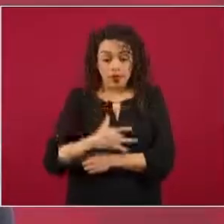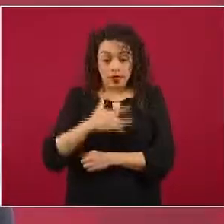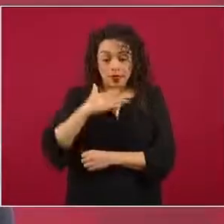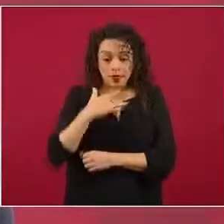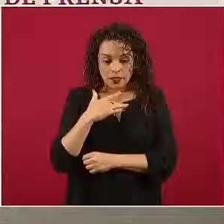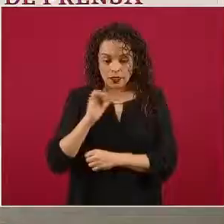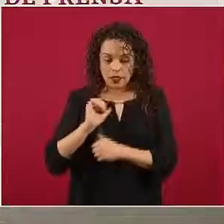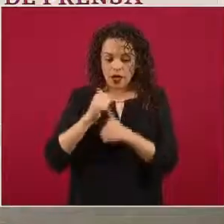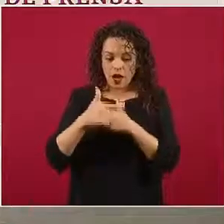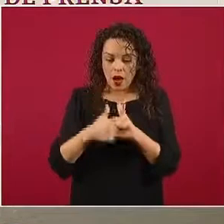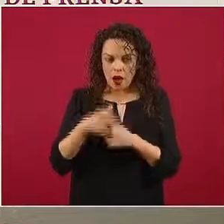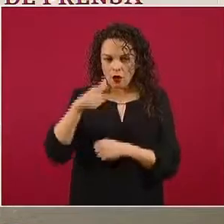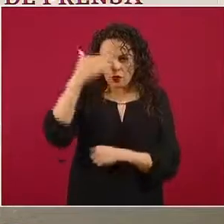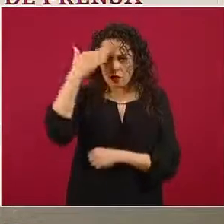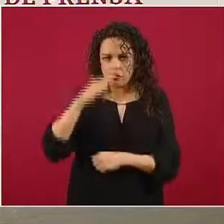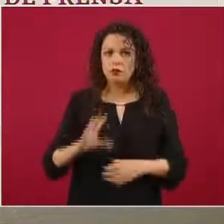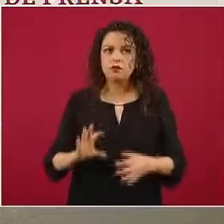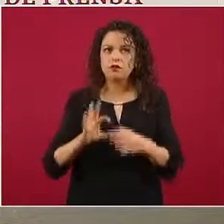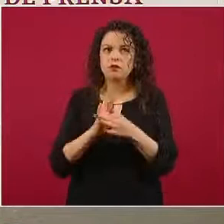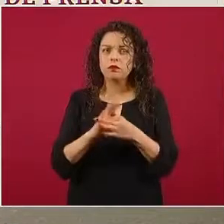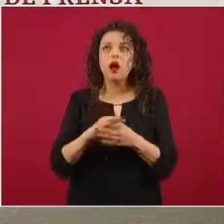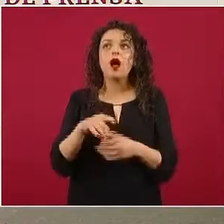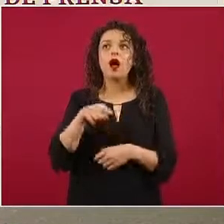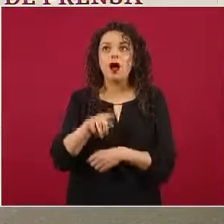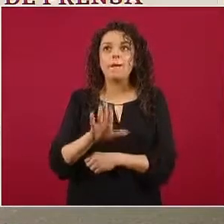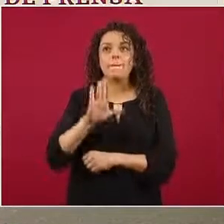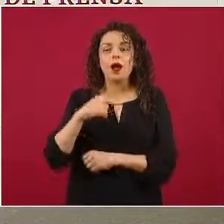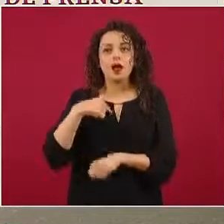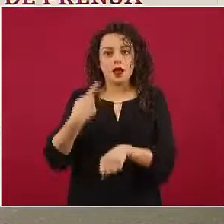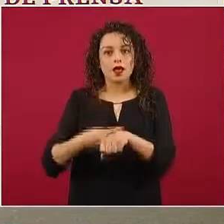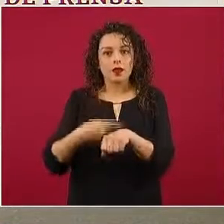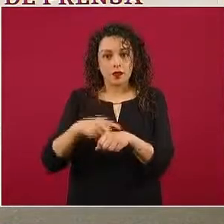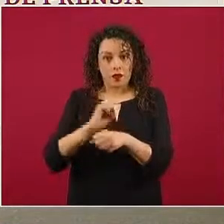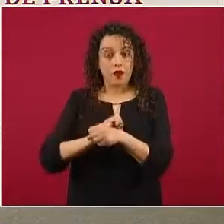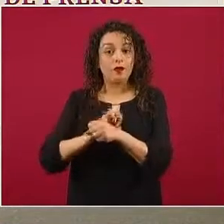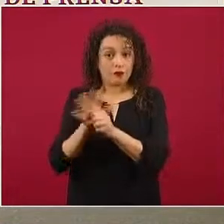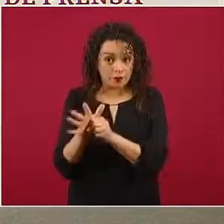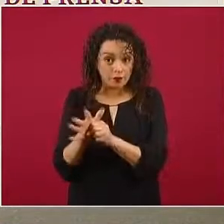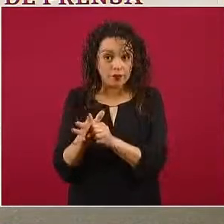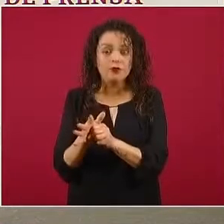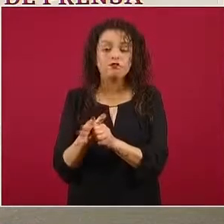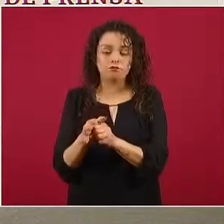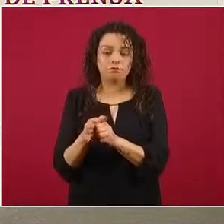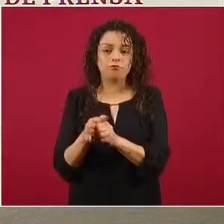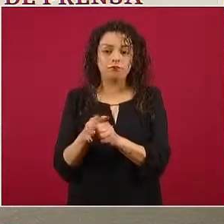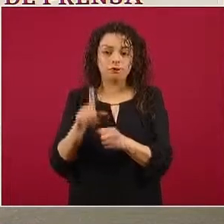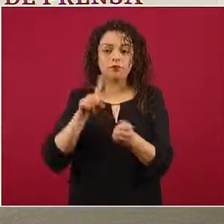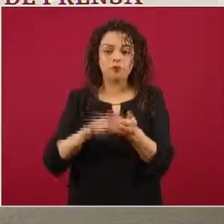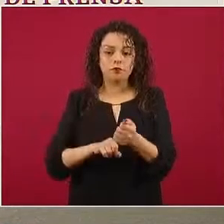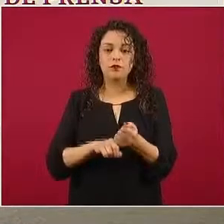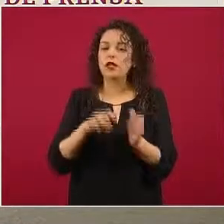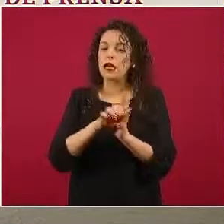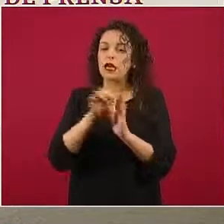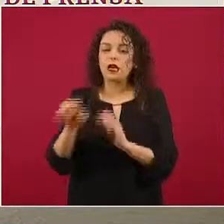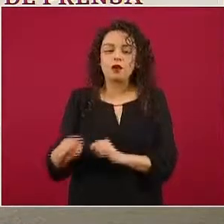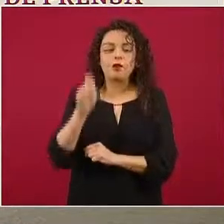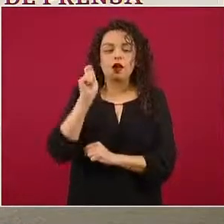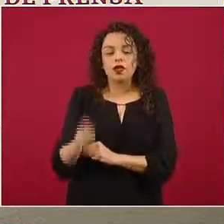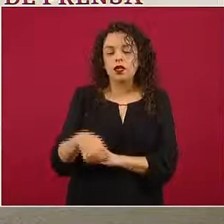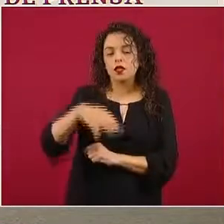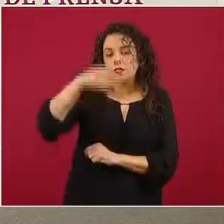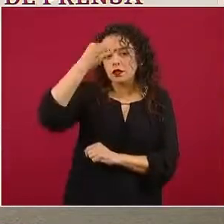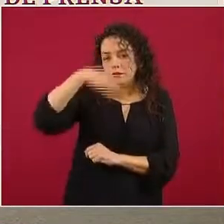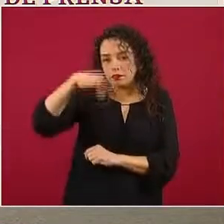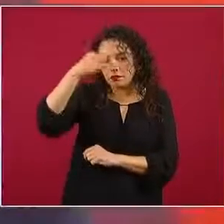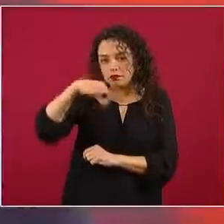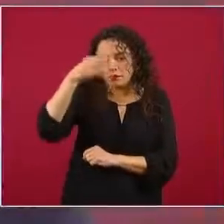compatibles con la enfermedad, ¿cuáles son los más comunes? Todos aquellos que representan un catarro, una gripa, como la